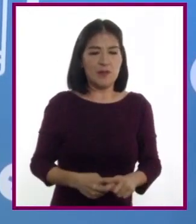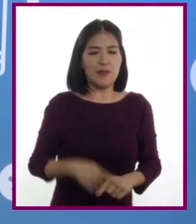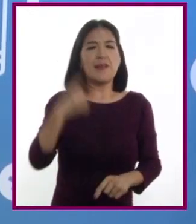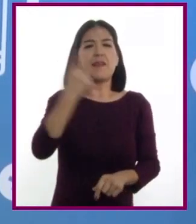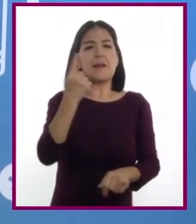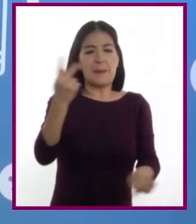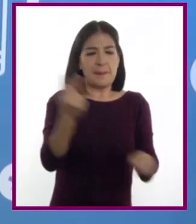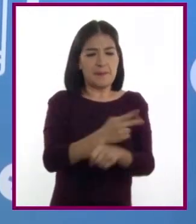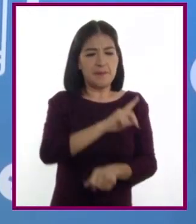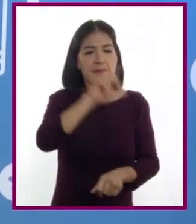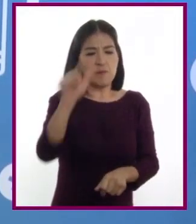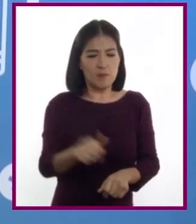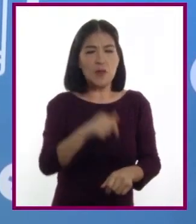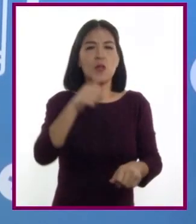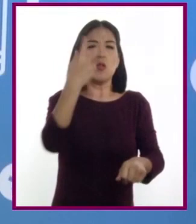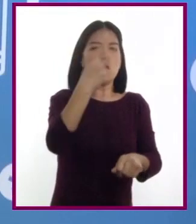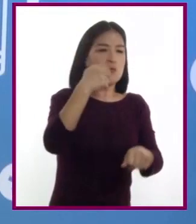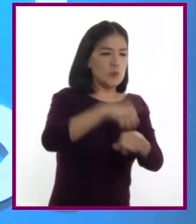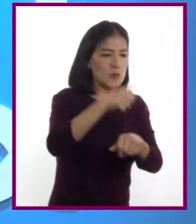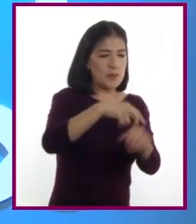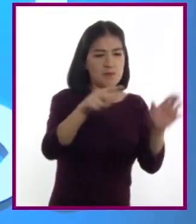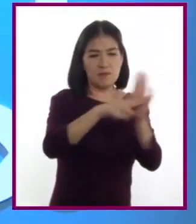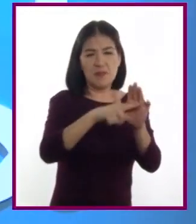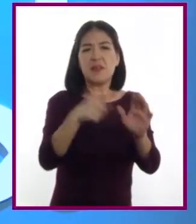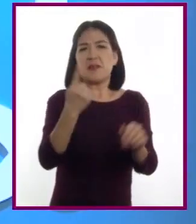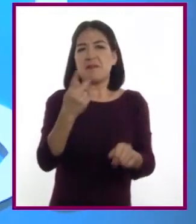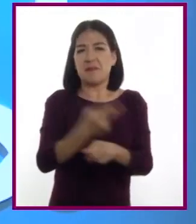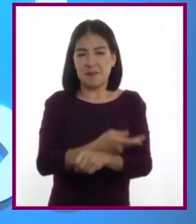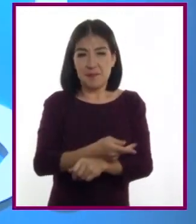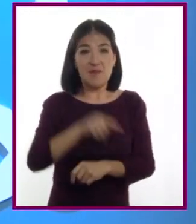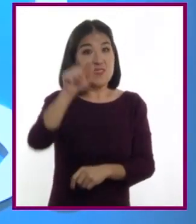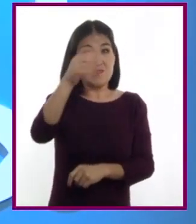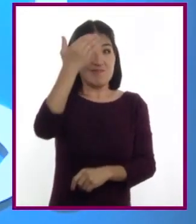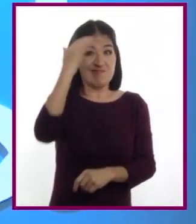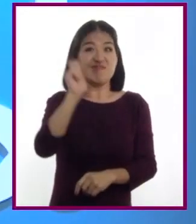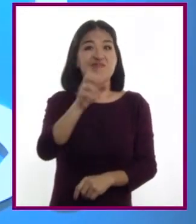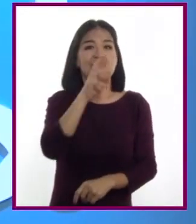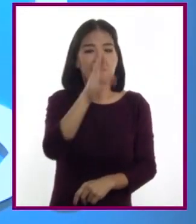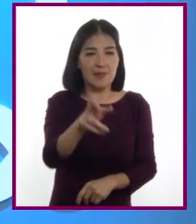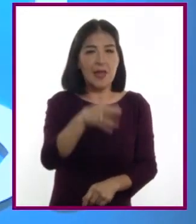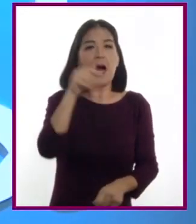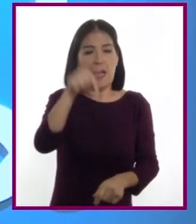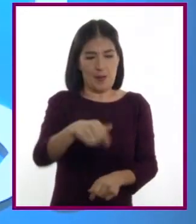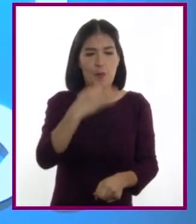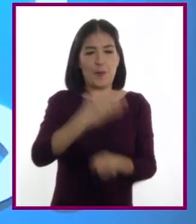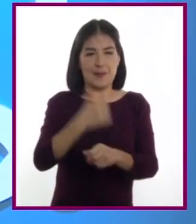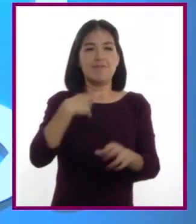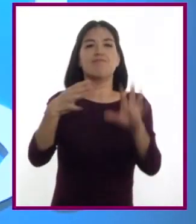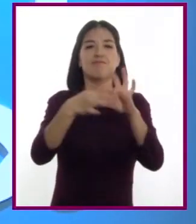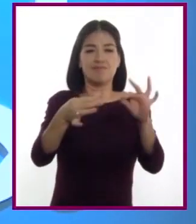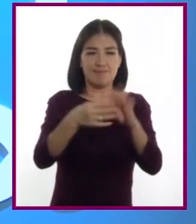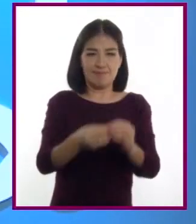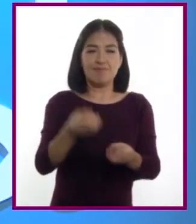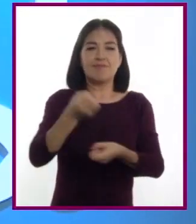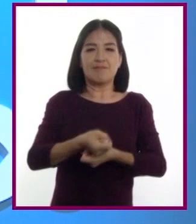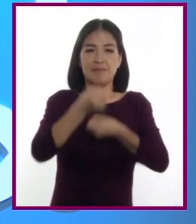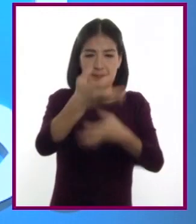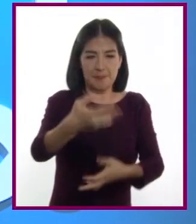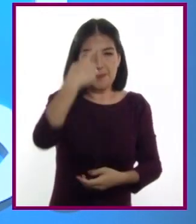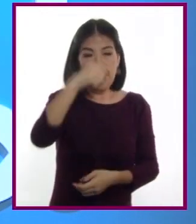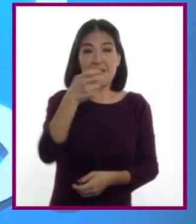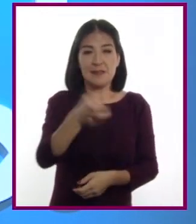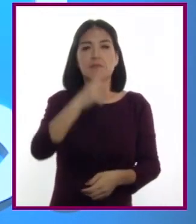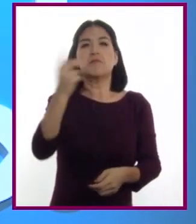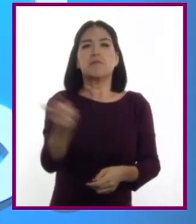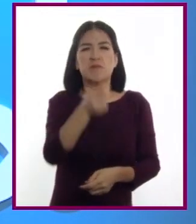sucederá al multiplicar dos números negativos? Si no conocen las respuestas, aquí las buscaremos. Para esas y muchas otras